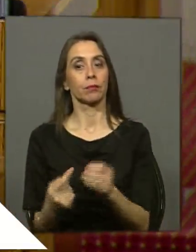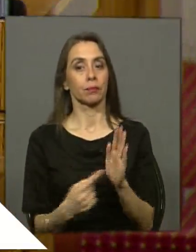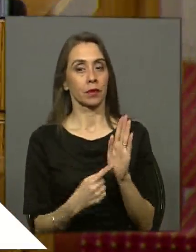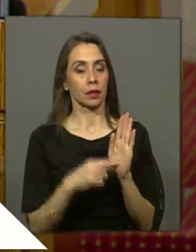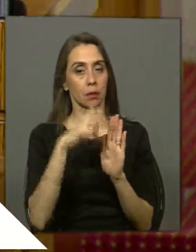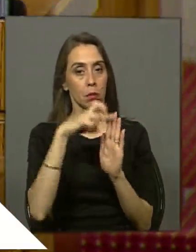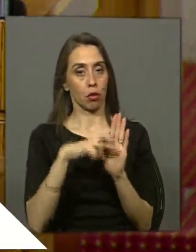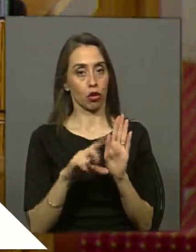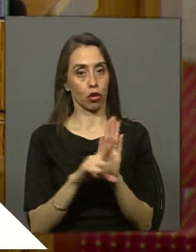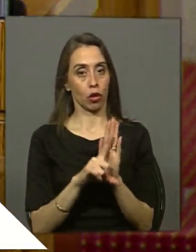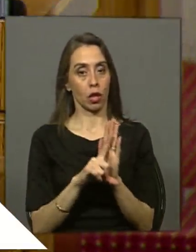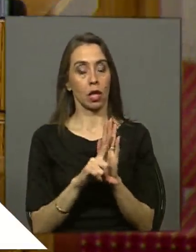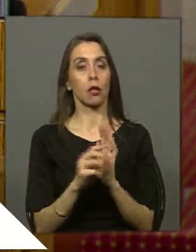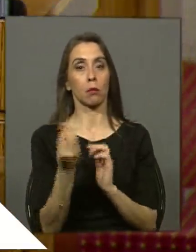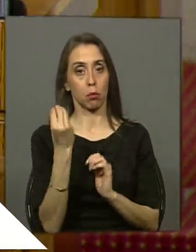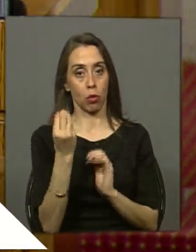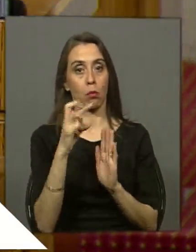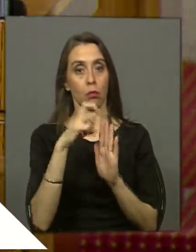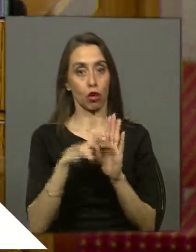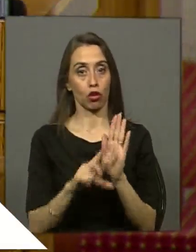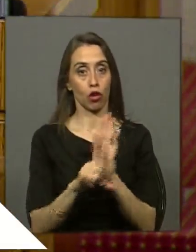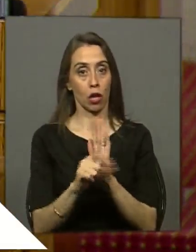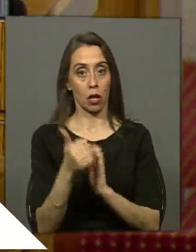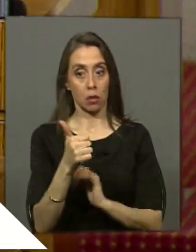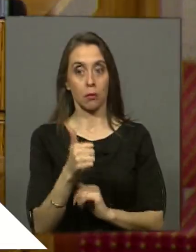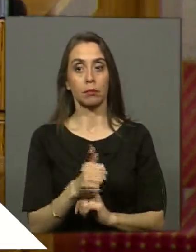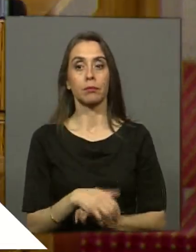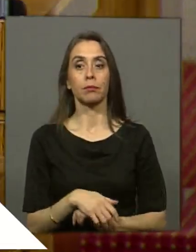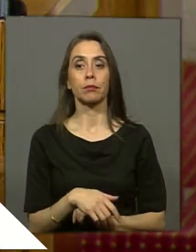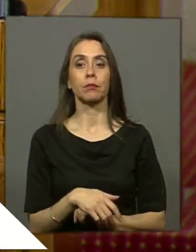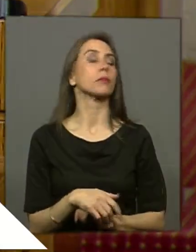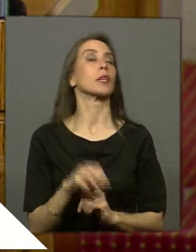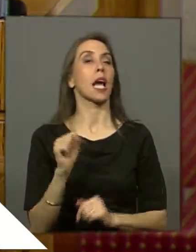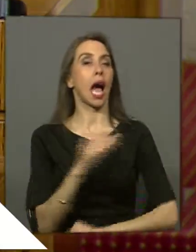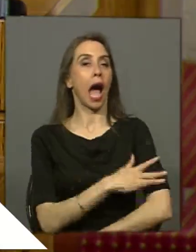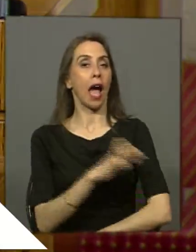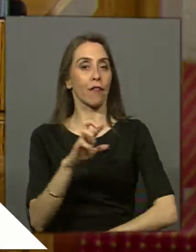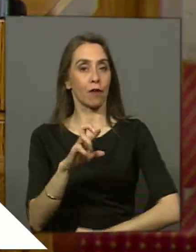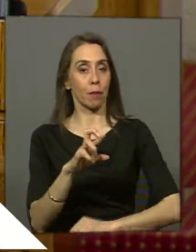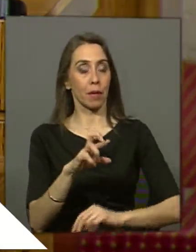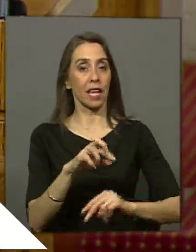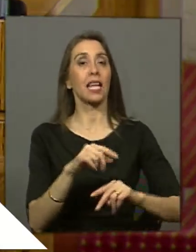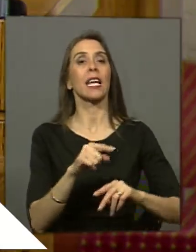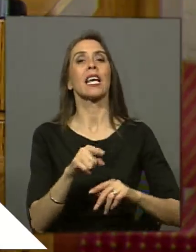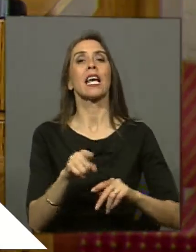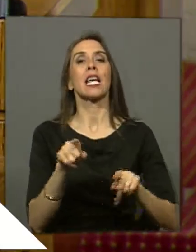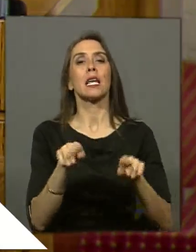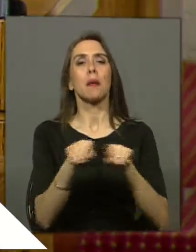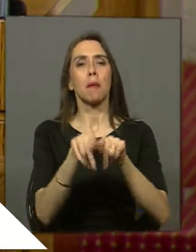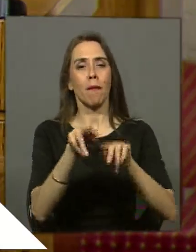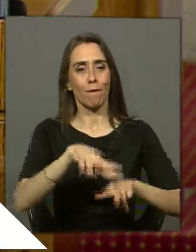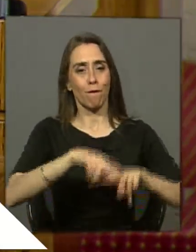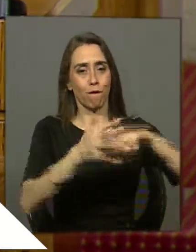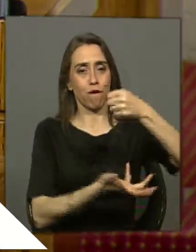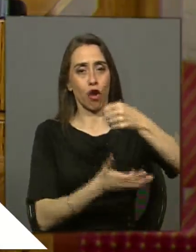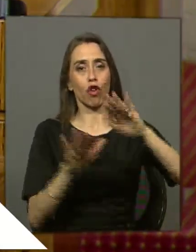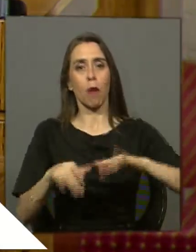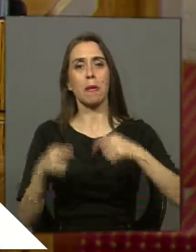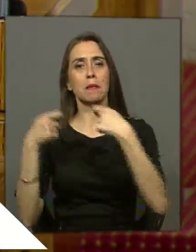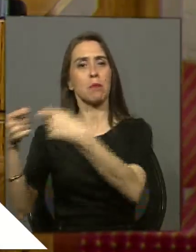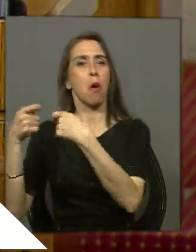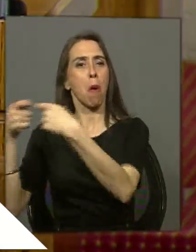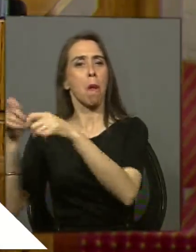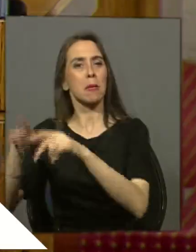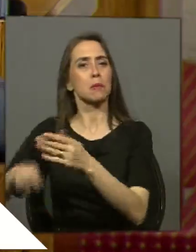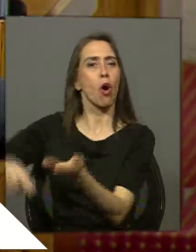estamos hablando de un buen proyecto de ley permite invertir en activos alternativos se llaman algunos de